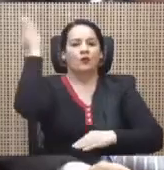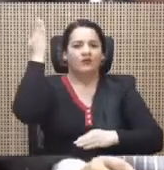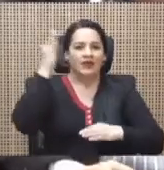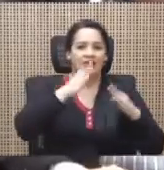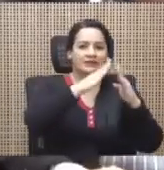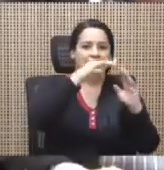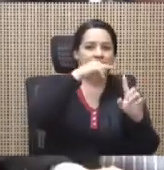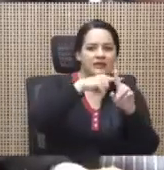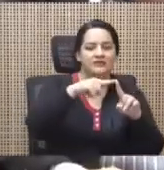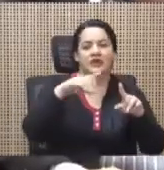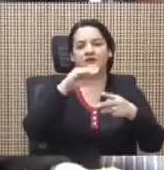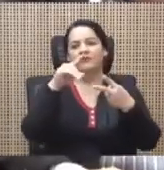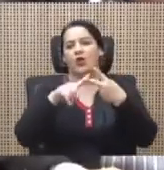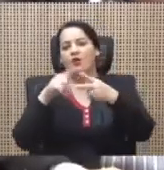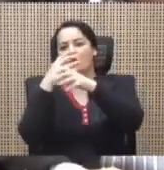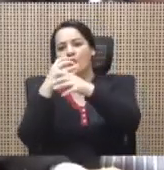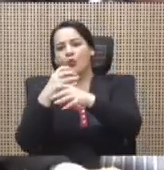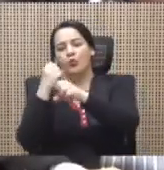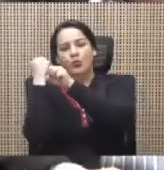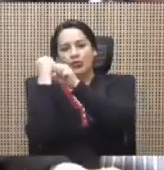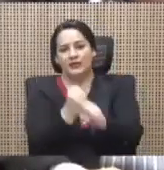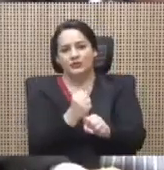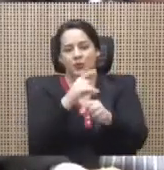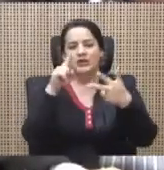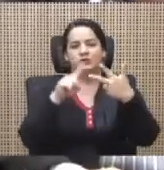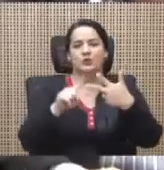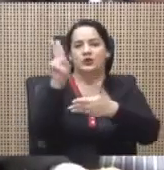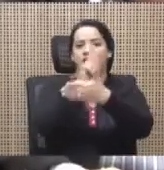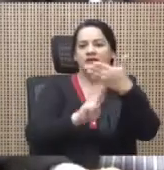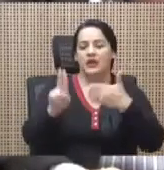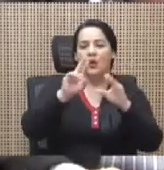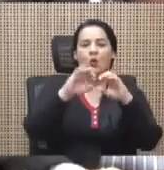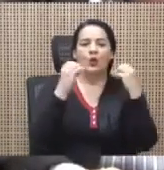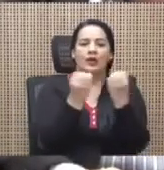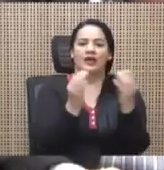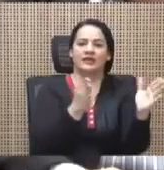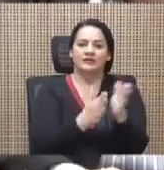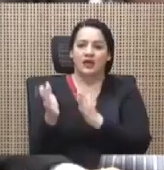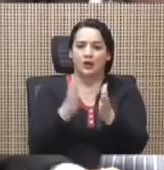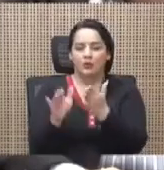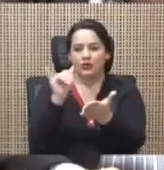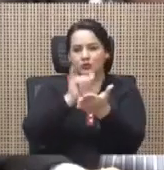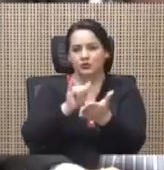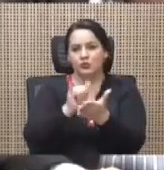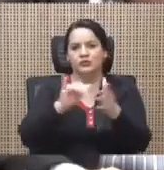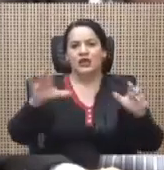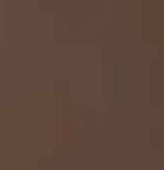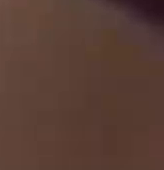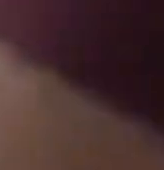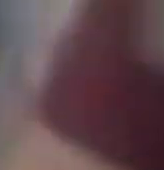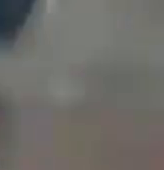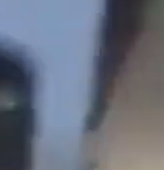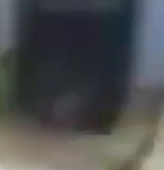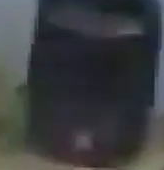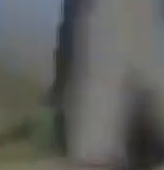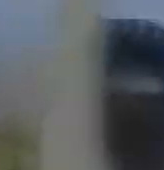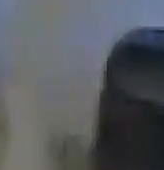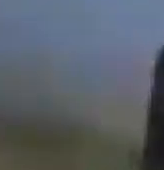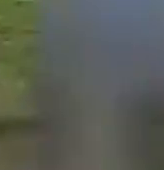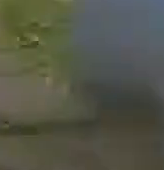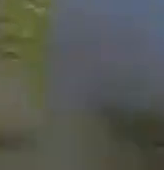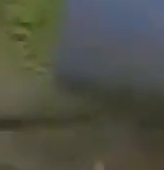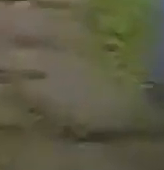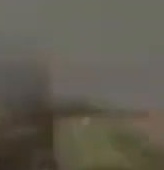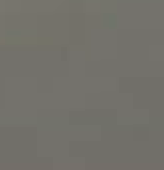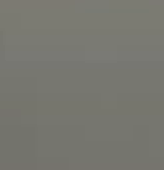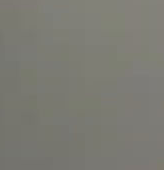iglesias, fundaciones y universidades organizaron estos eventos. Particularmente quiero hablar de lo que sucedió en la Universidad